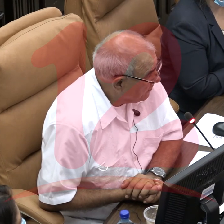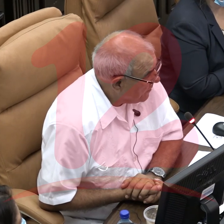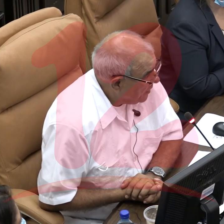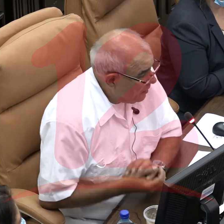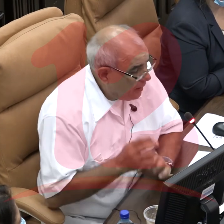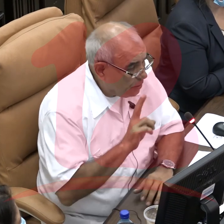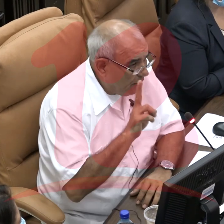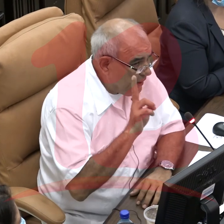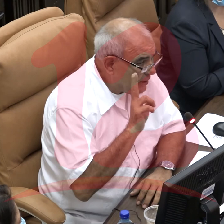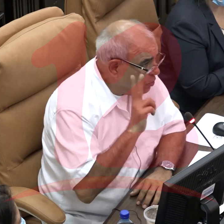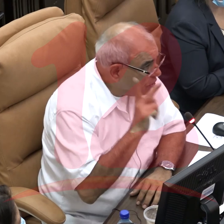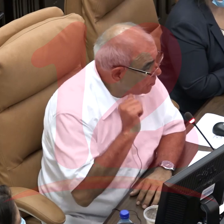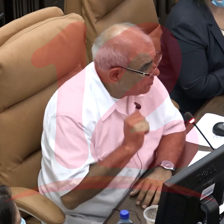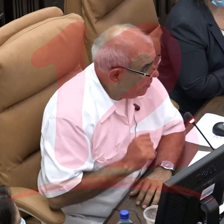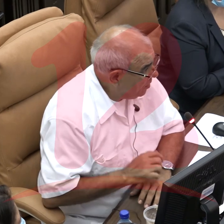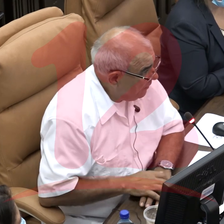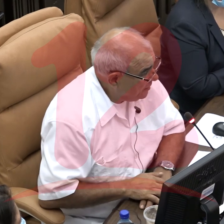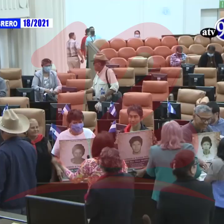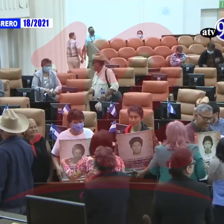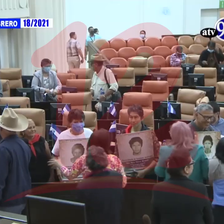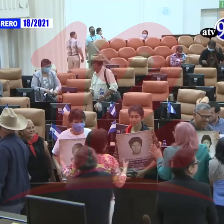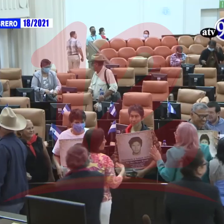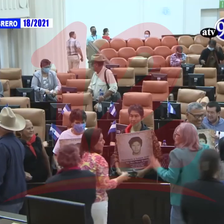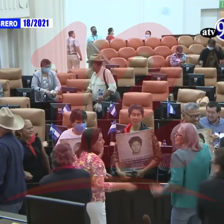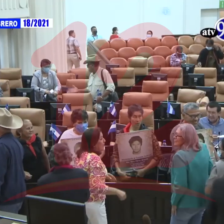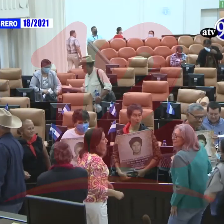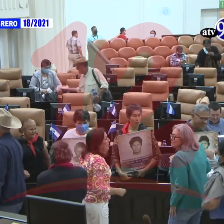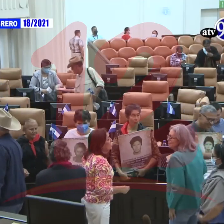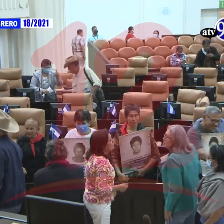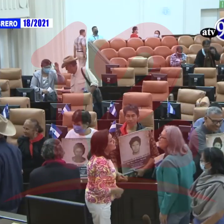Bluefields y que todavía están dos sobrevivientes. Noticias 12, Darlene Téllez.